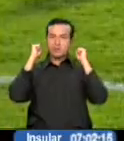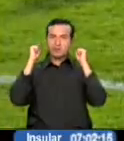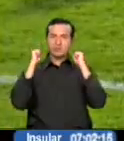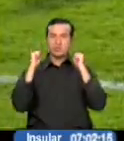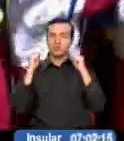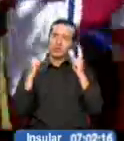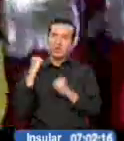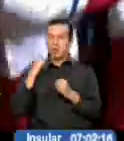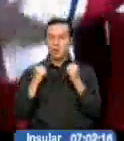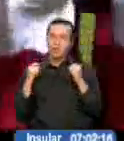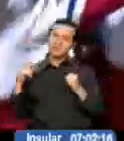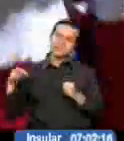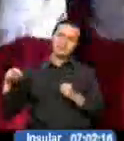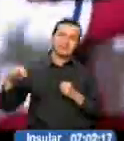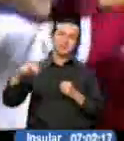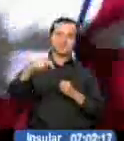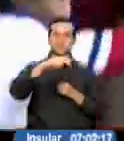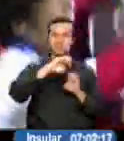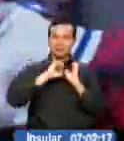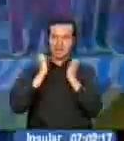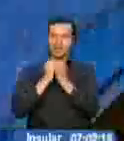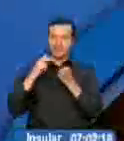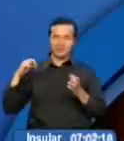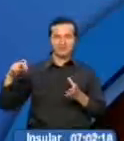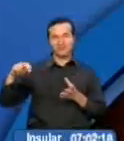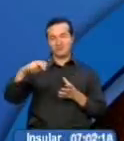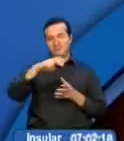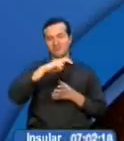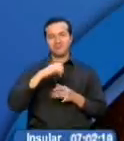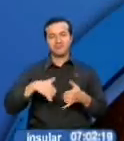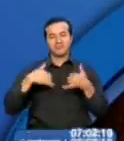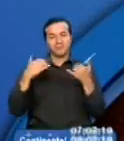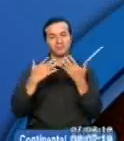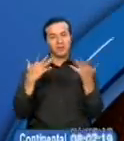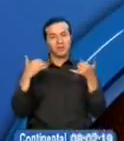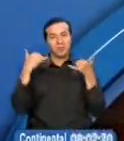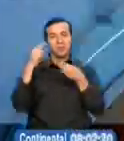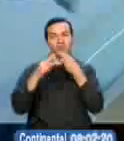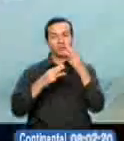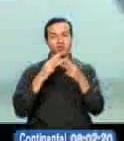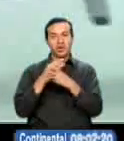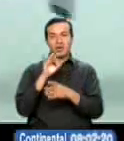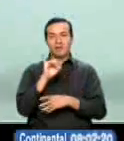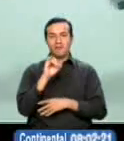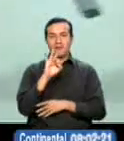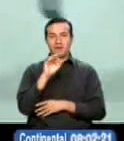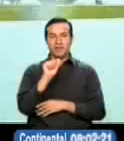la vuelta olímpica que dieron las jugadoras coreanas y por supuesto la premiación en esta Copa Mundial de la FIFA.